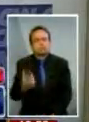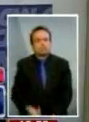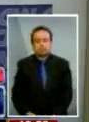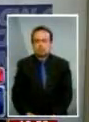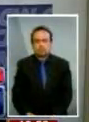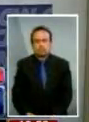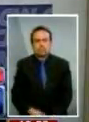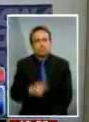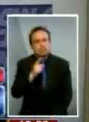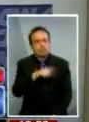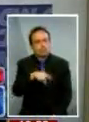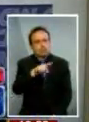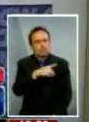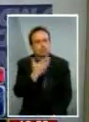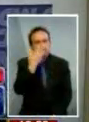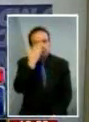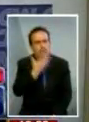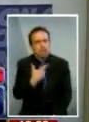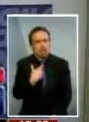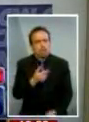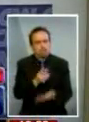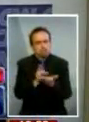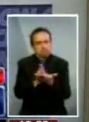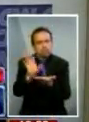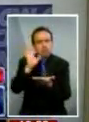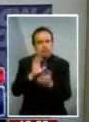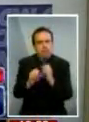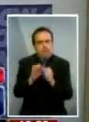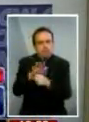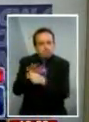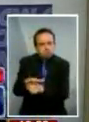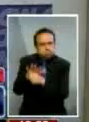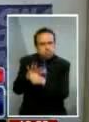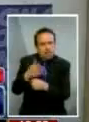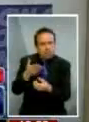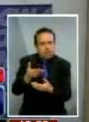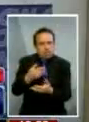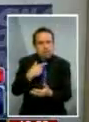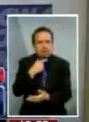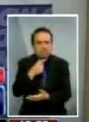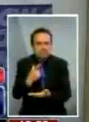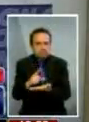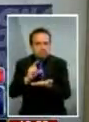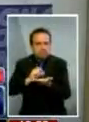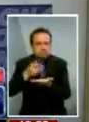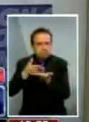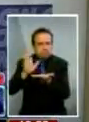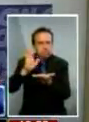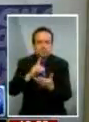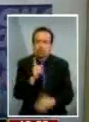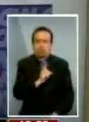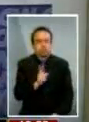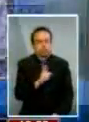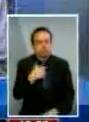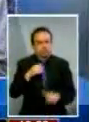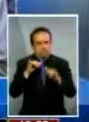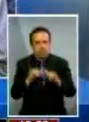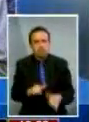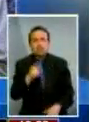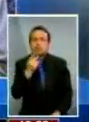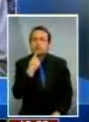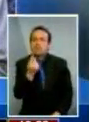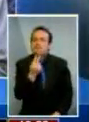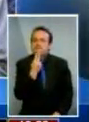estos delincuentes no tienen por qué presionarnos a que nos vayamos de la zona. Pero hace unos momentos usted decía que viven con un